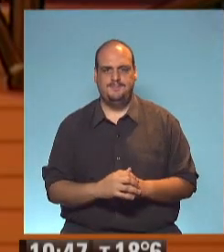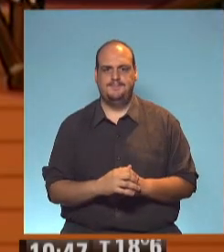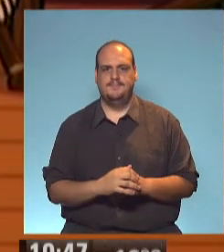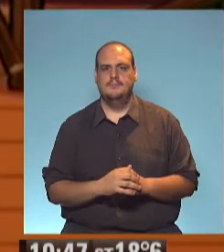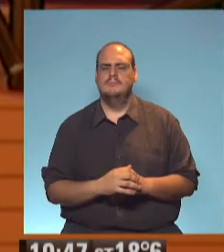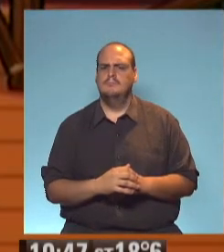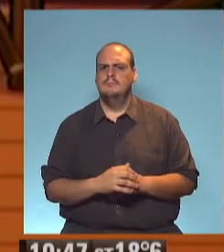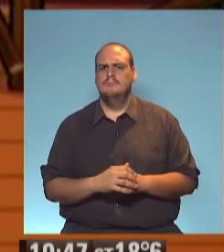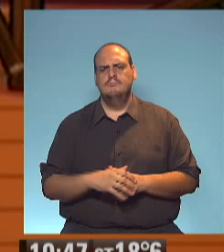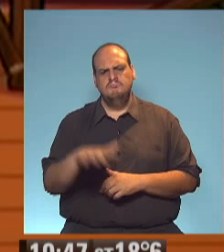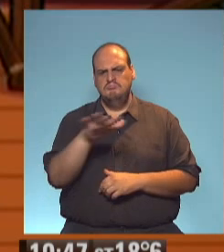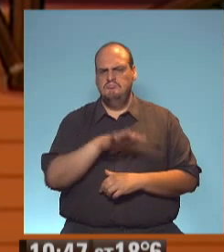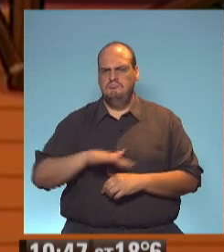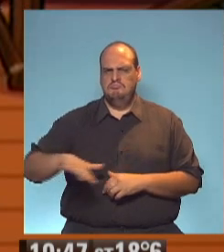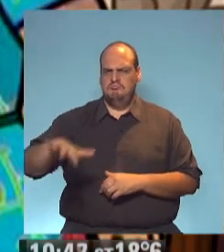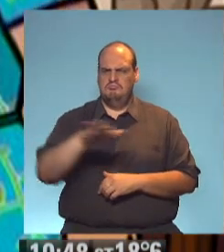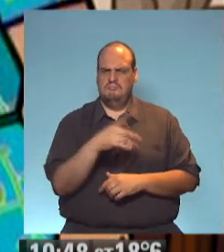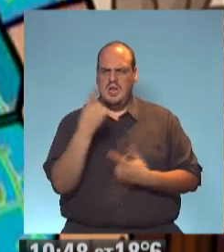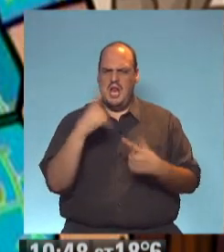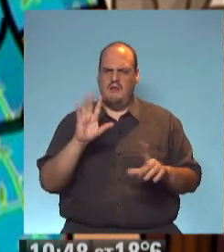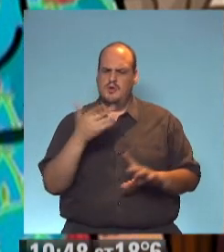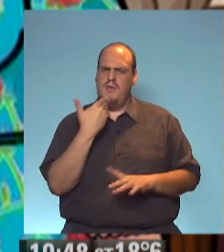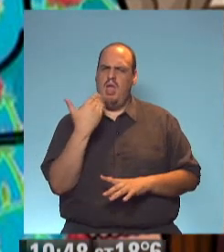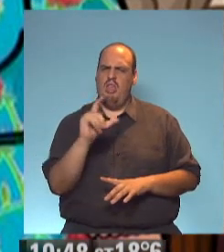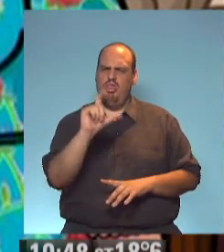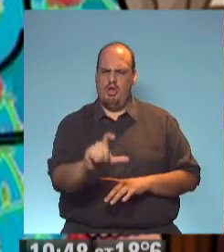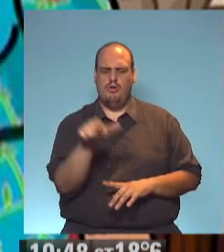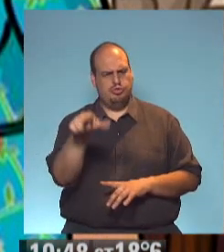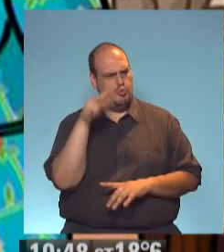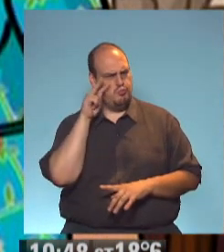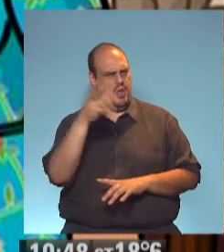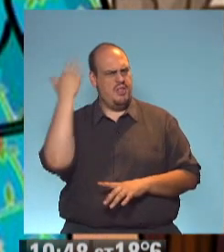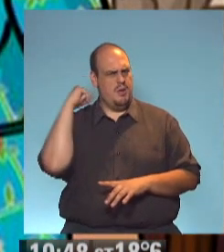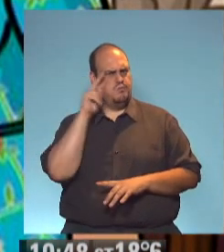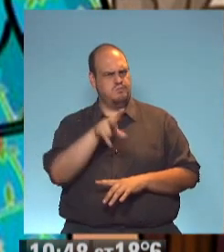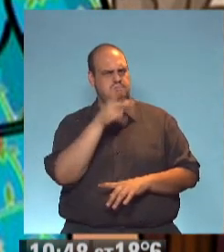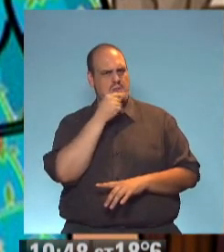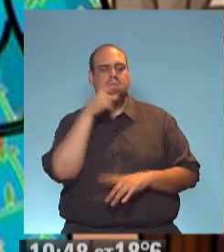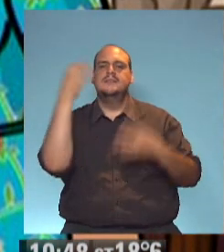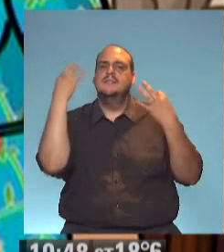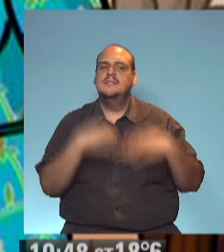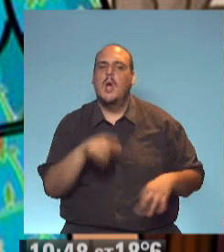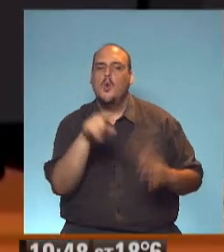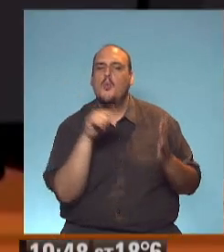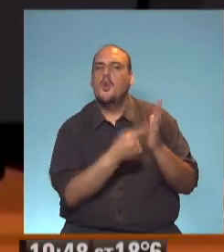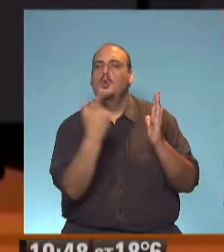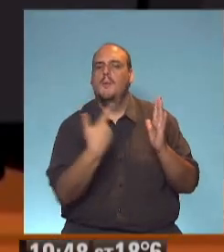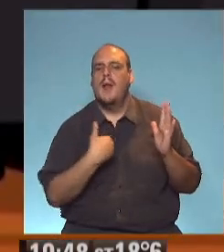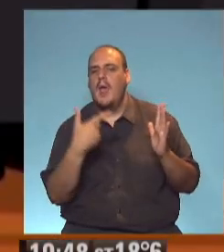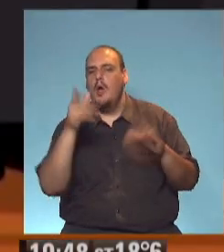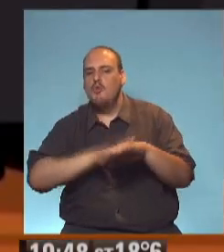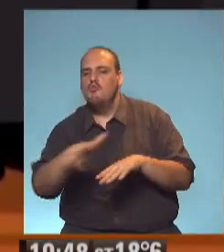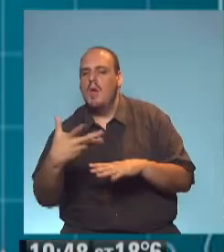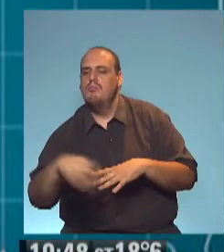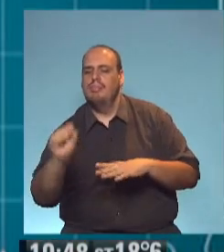¿Qué lugar extraño para guardar un adorno? Nunca he visto eso en mi vida. Debe ser una pista para encontrar al culpable. ¡Yuhu!